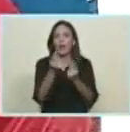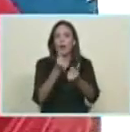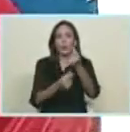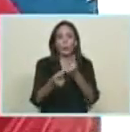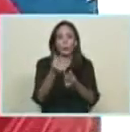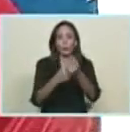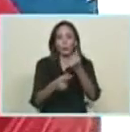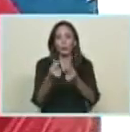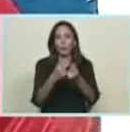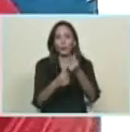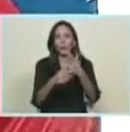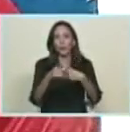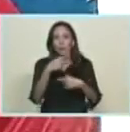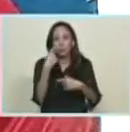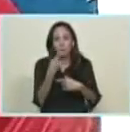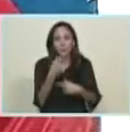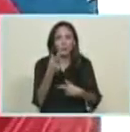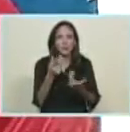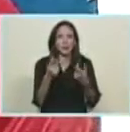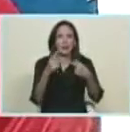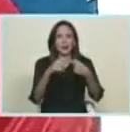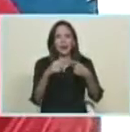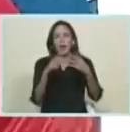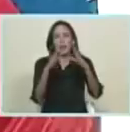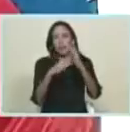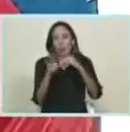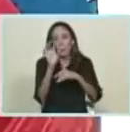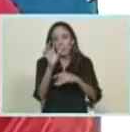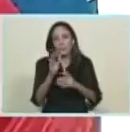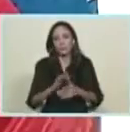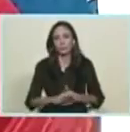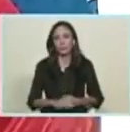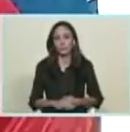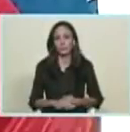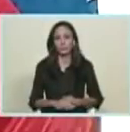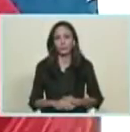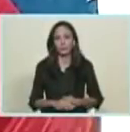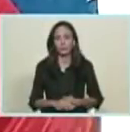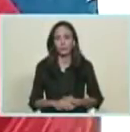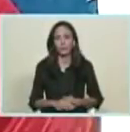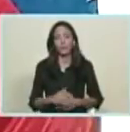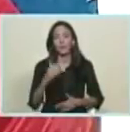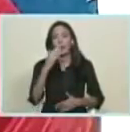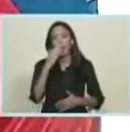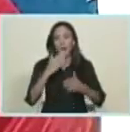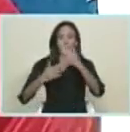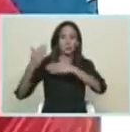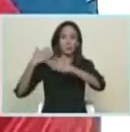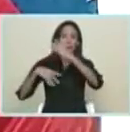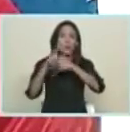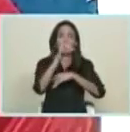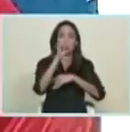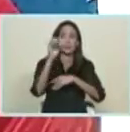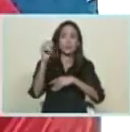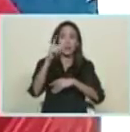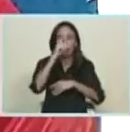económica, sociopolítica de nuestro país. Desde hace 100 años,